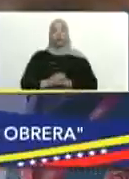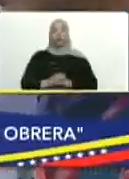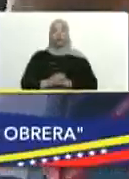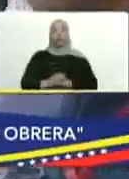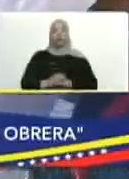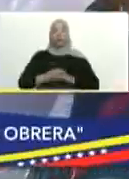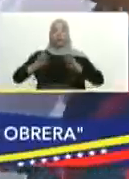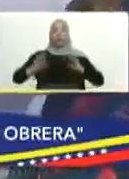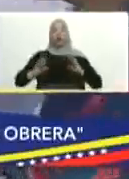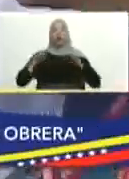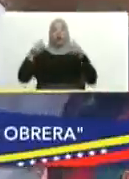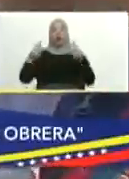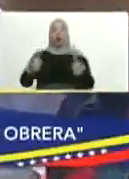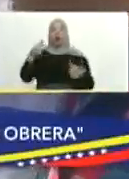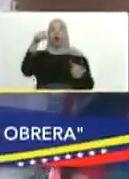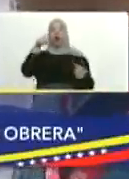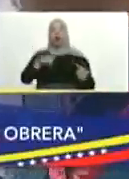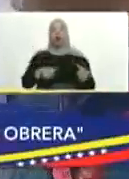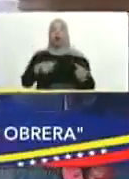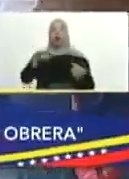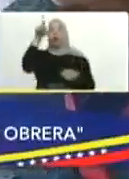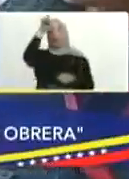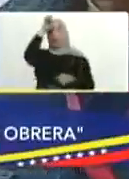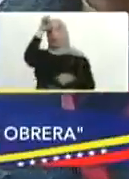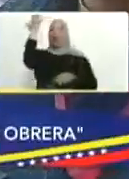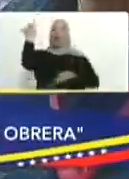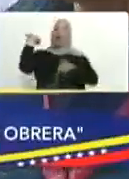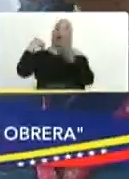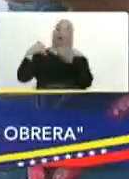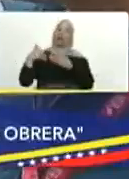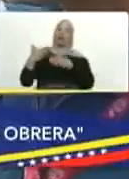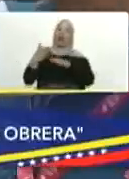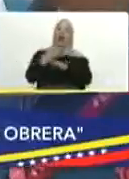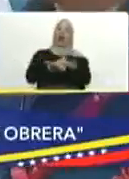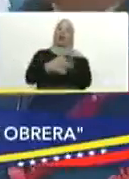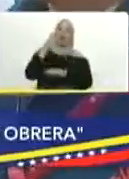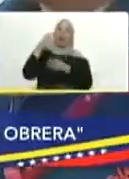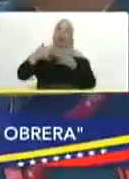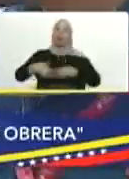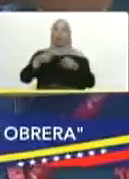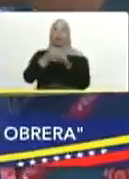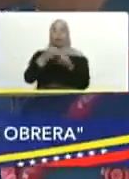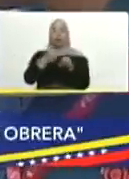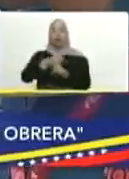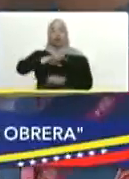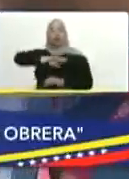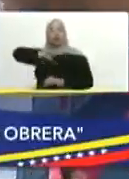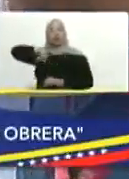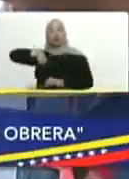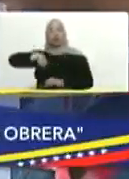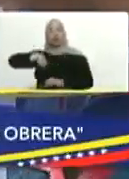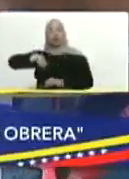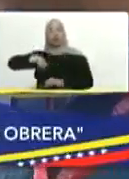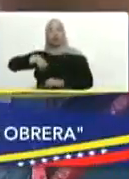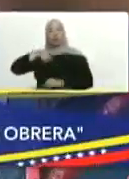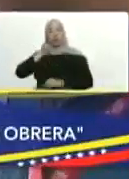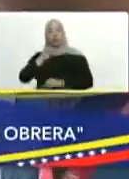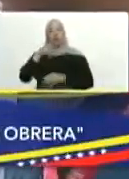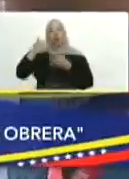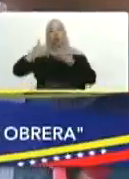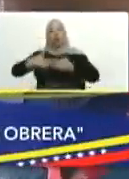inicialmente esto venía de Alemania se fabricaba en Alemania de fundición nosotros vicoa